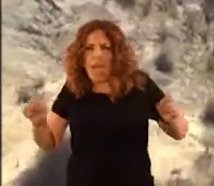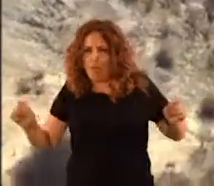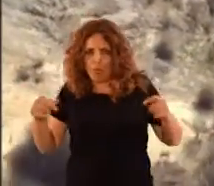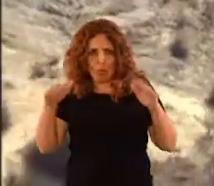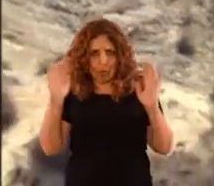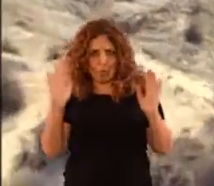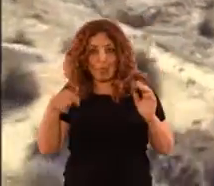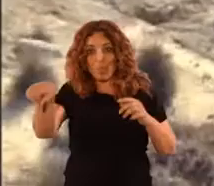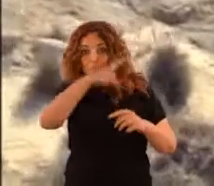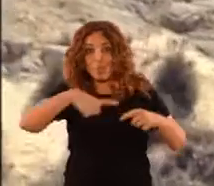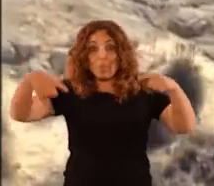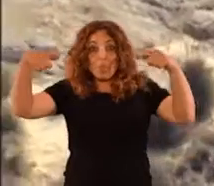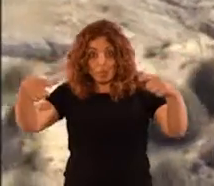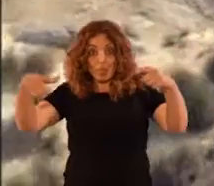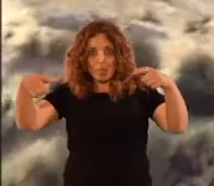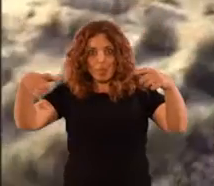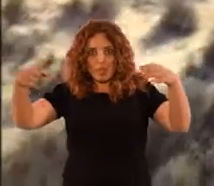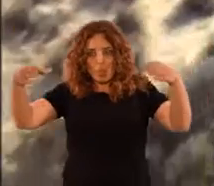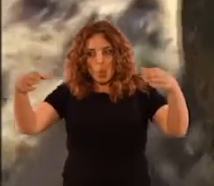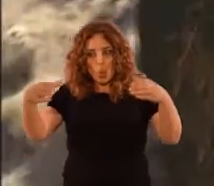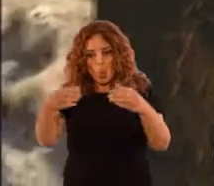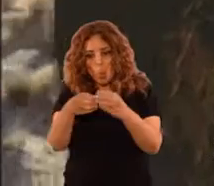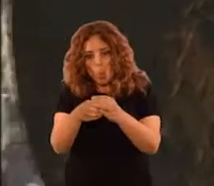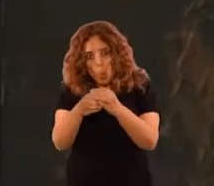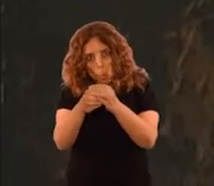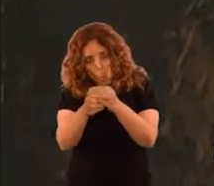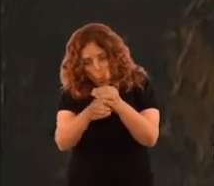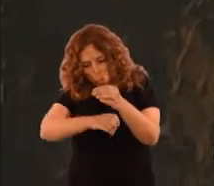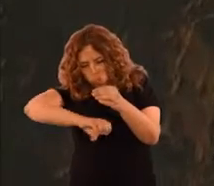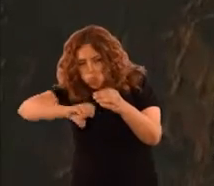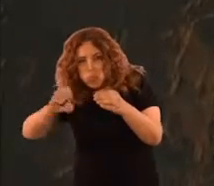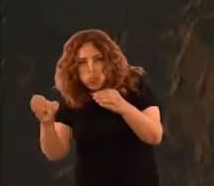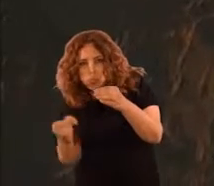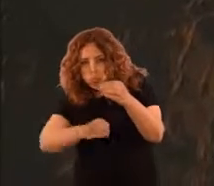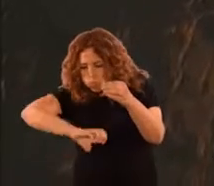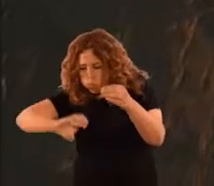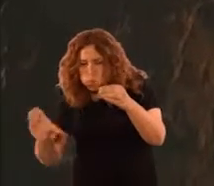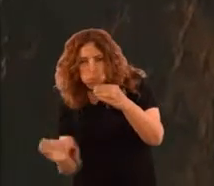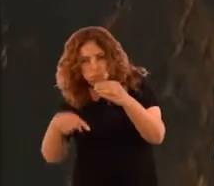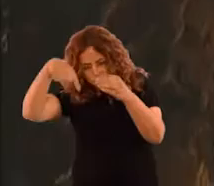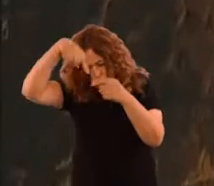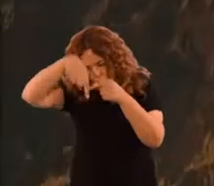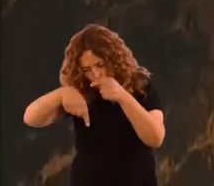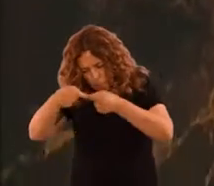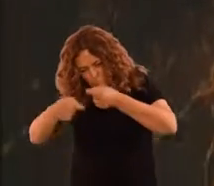metros de diámetro. Las dolinas conectan con el interior mediante un pozo o sumidero